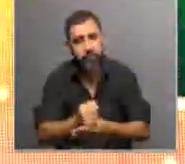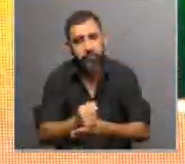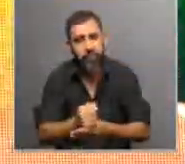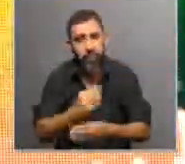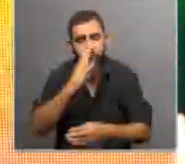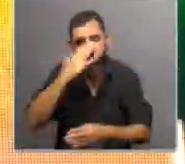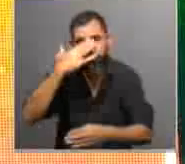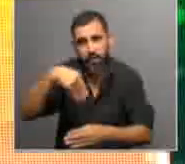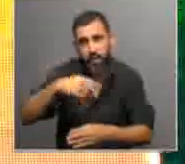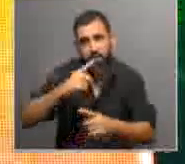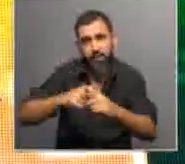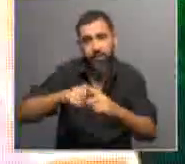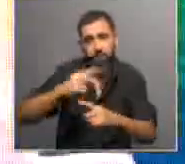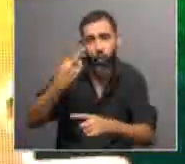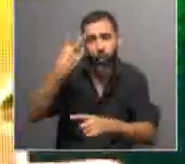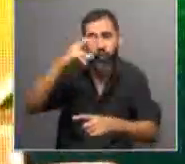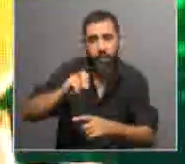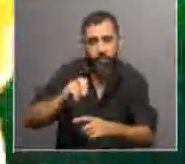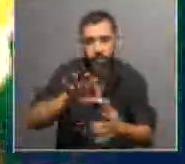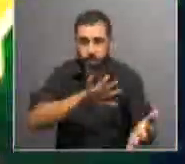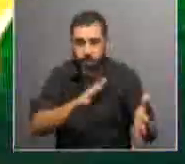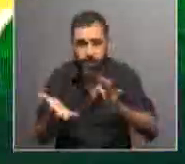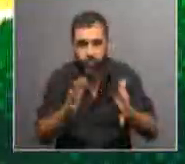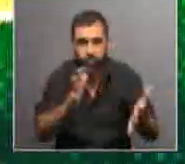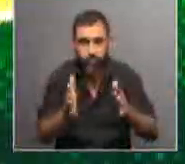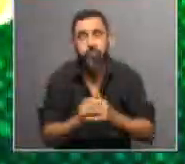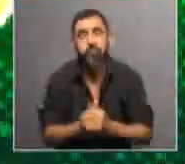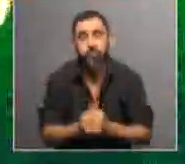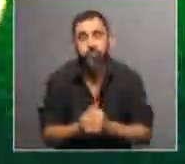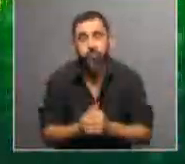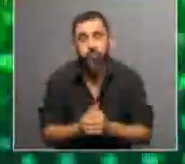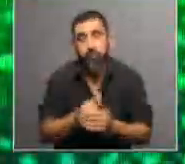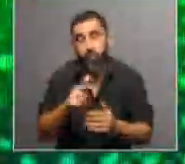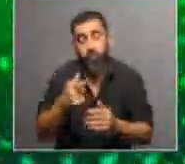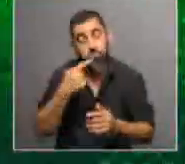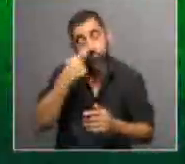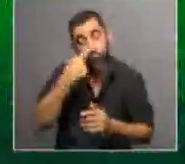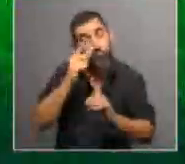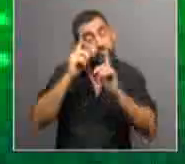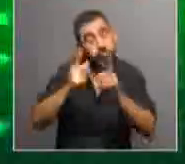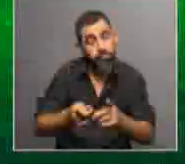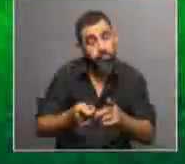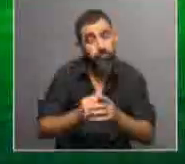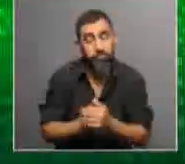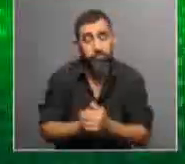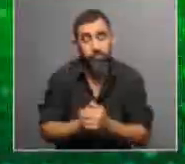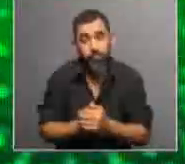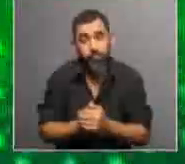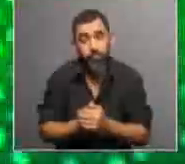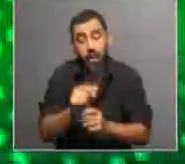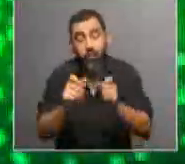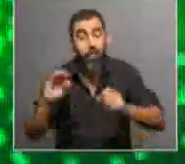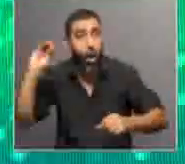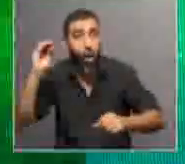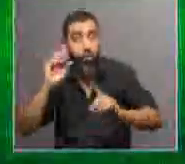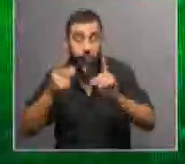hasta fines del siglo XX, más o menos. Así que, bueno, es algo muy interesante también para la gente